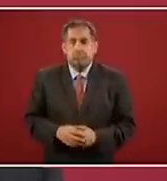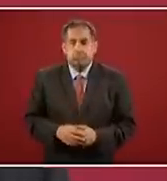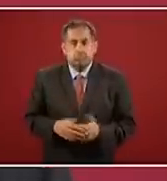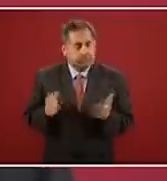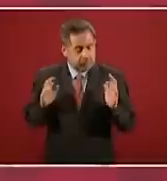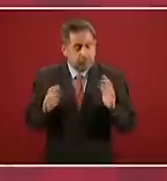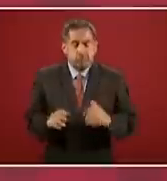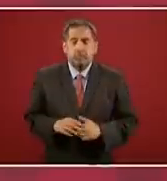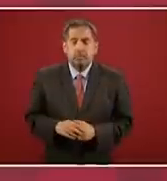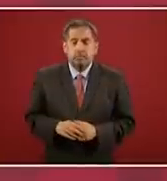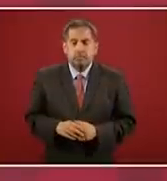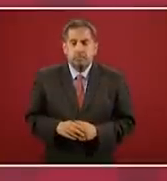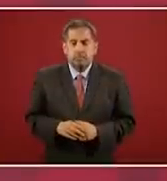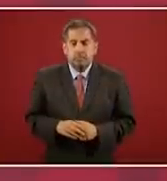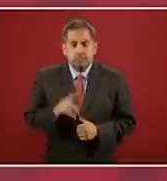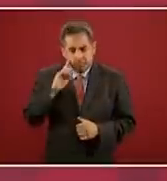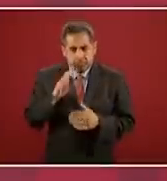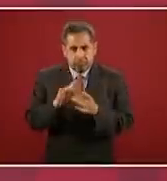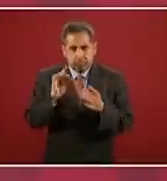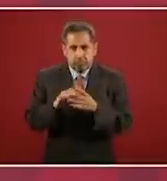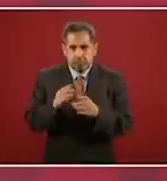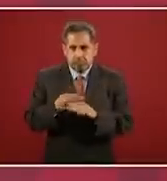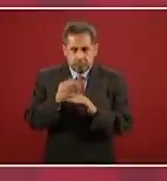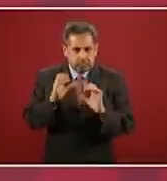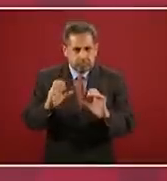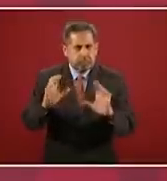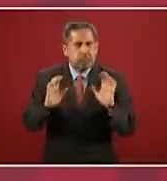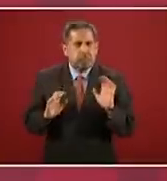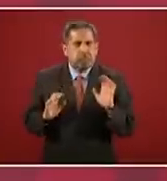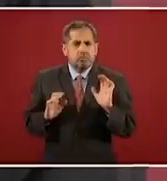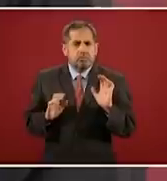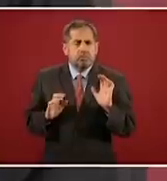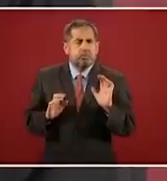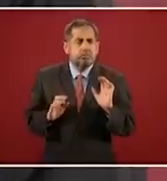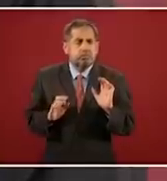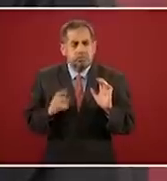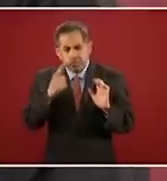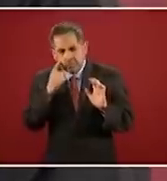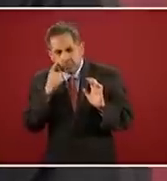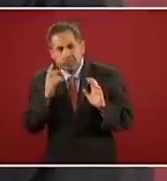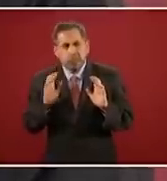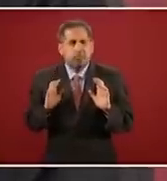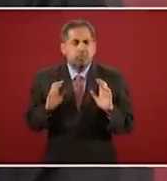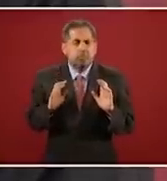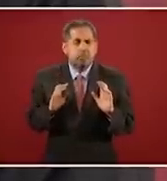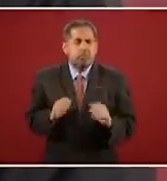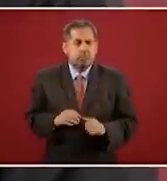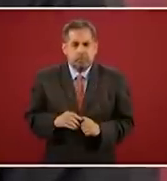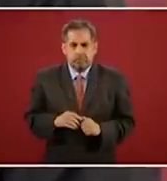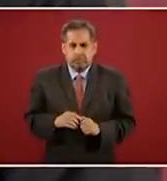Vamos a estar muy pendientes y desde luego que es